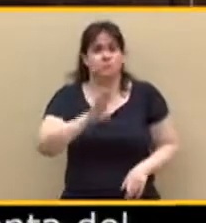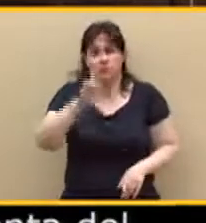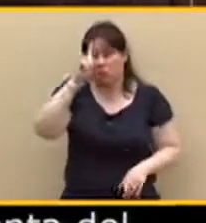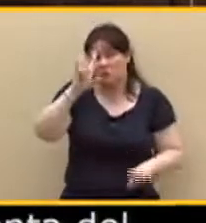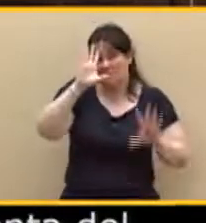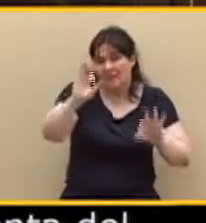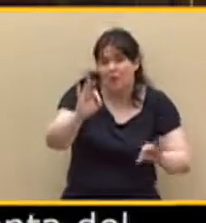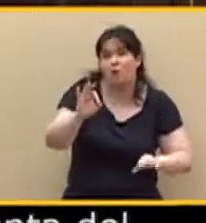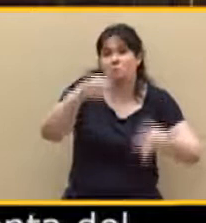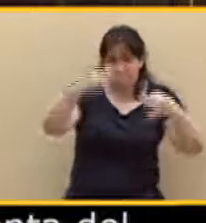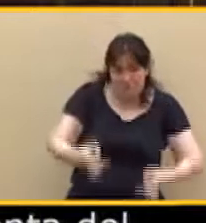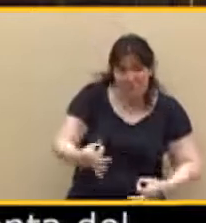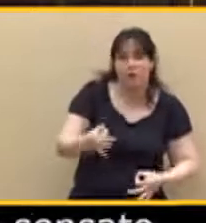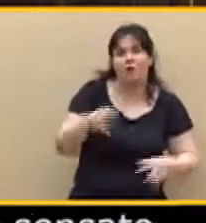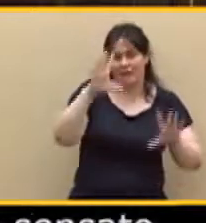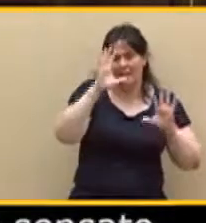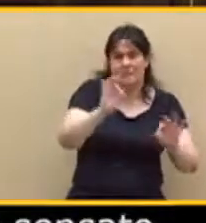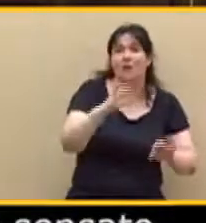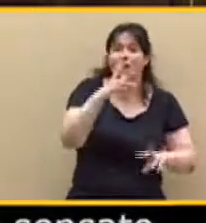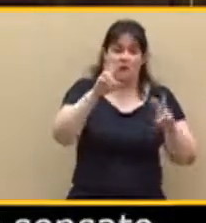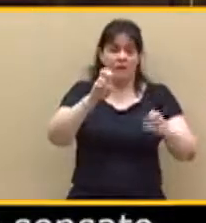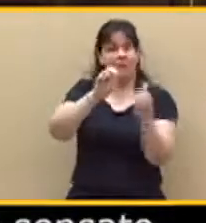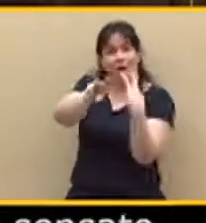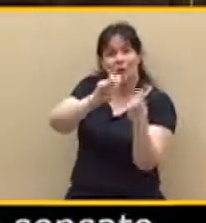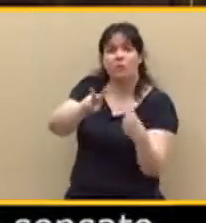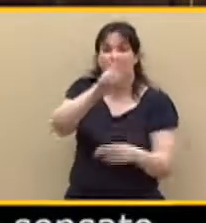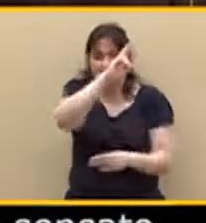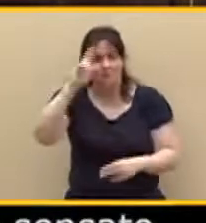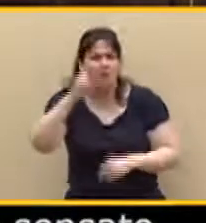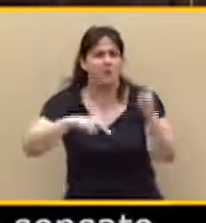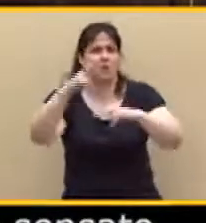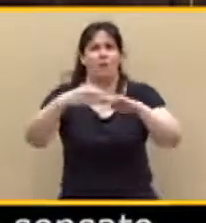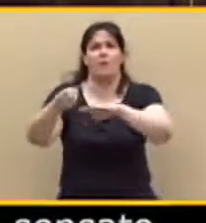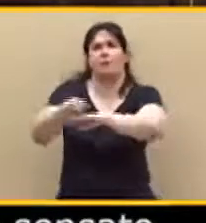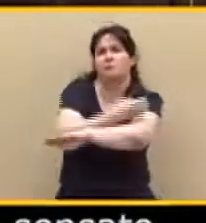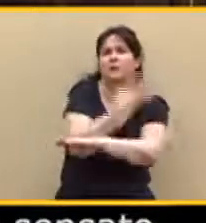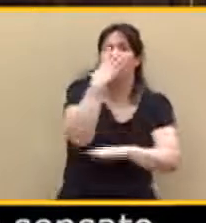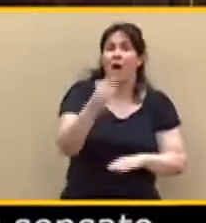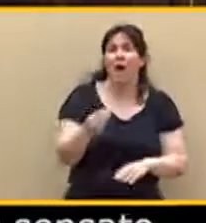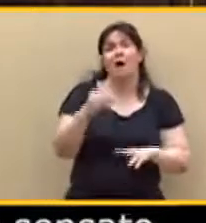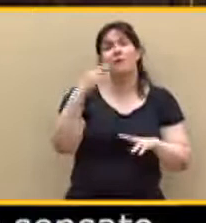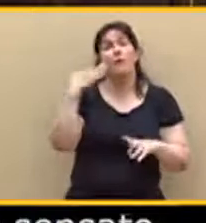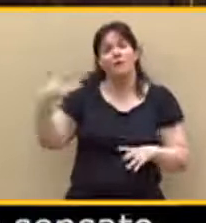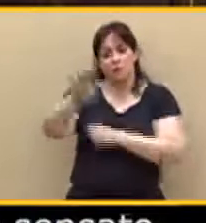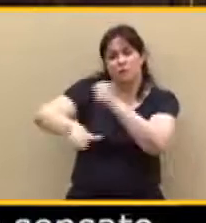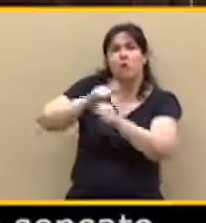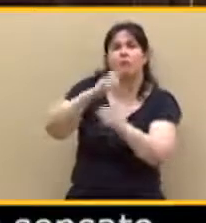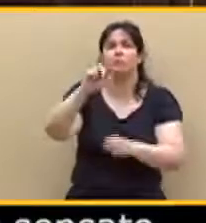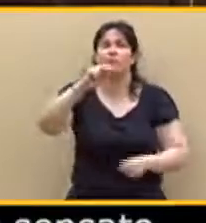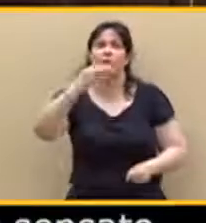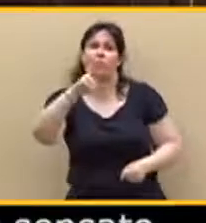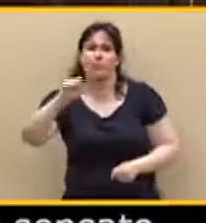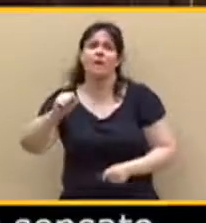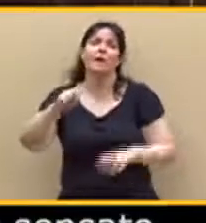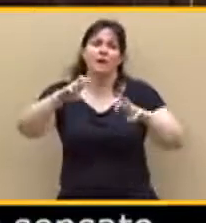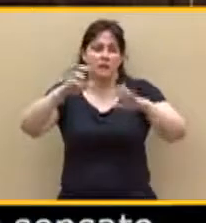El rescate de las autopistas de Madrid, las obras de construcción del AVE, el famoso aeropuerto sin aviones de Corbera, el caso Auditorio, el Palma Arena de